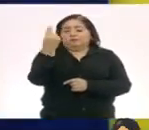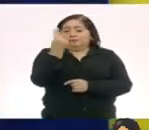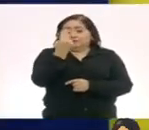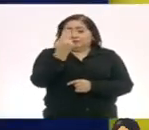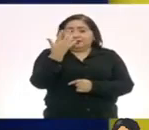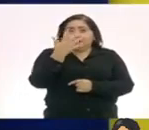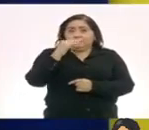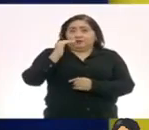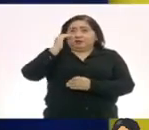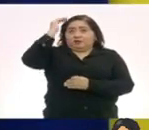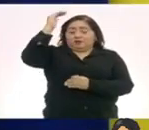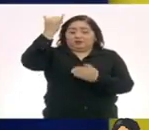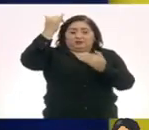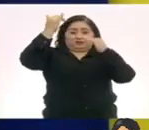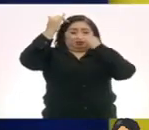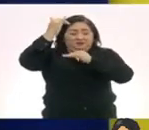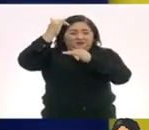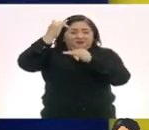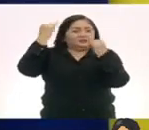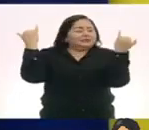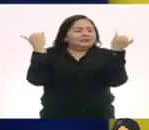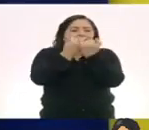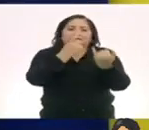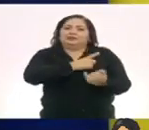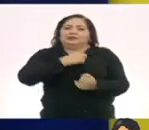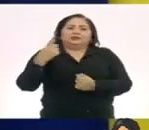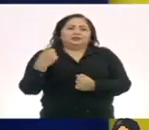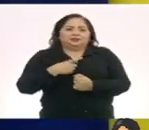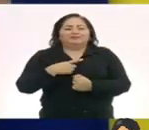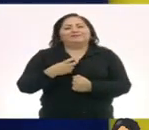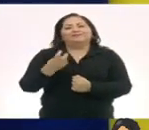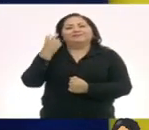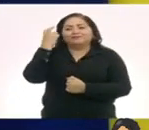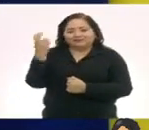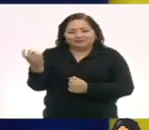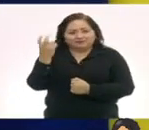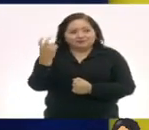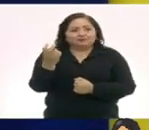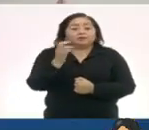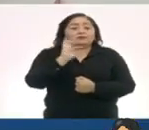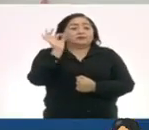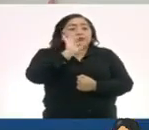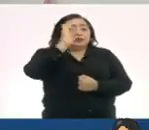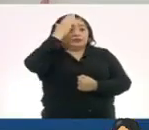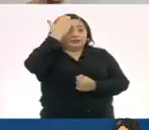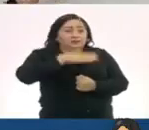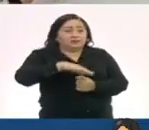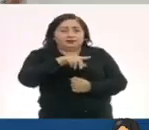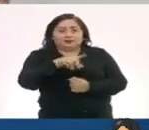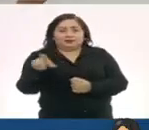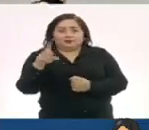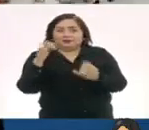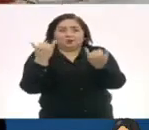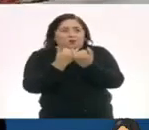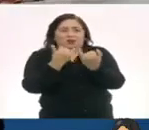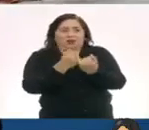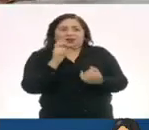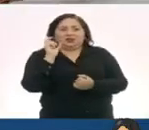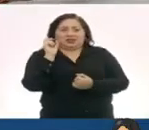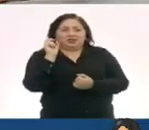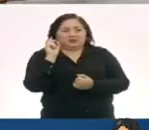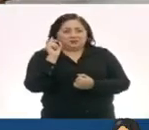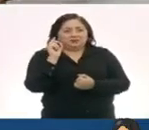el numerador y el denominador se vean igualitos. Exactamente. En este caso, si ya sabemos que el denominador son